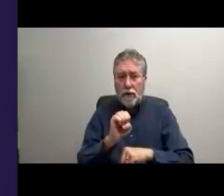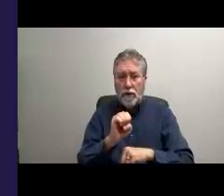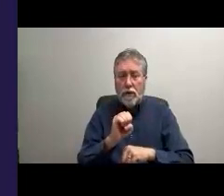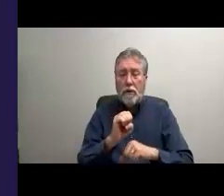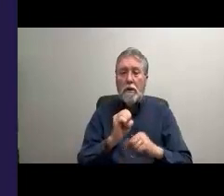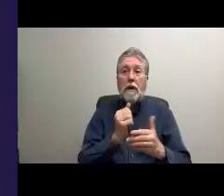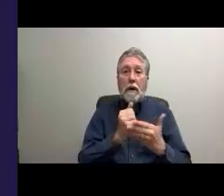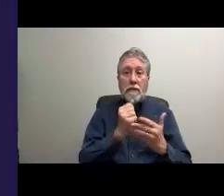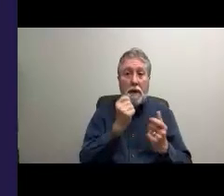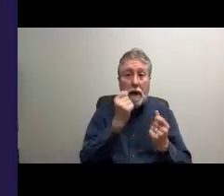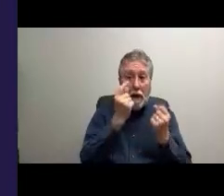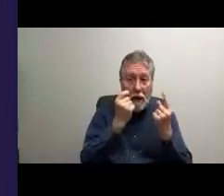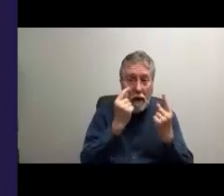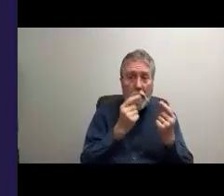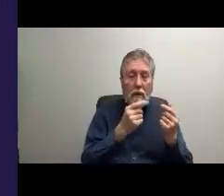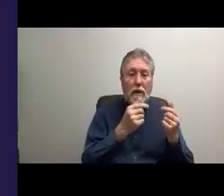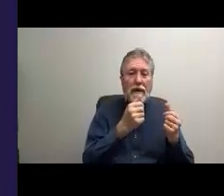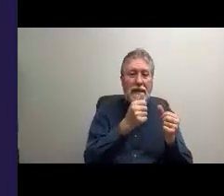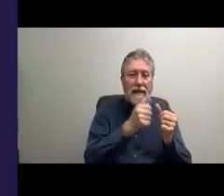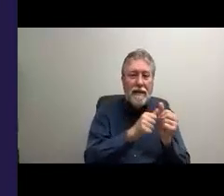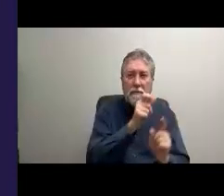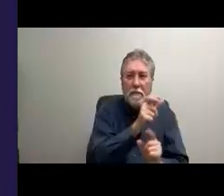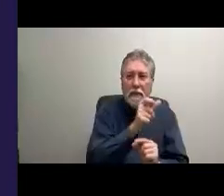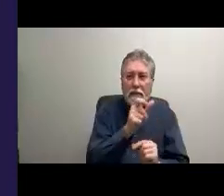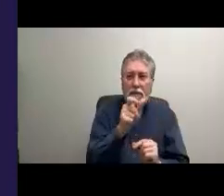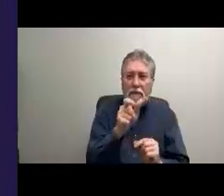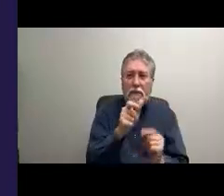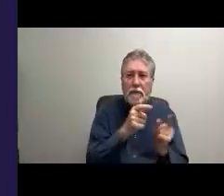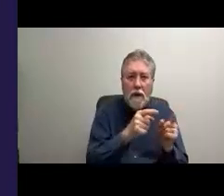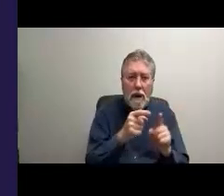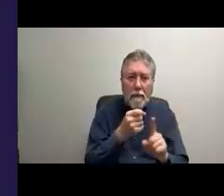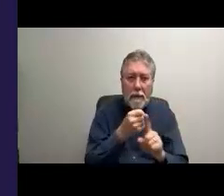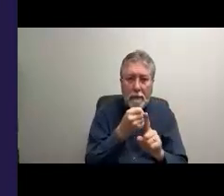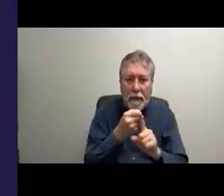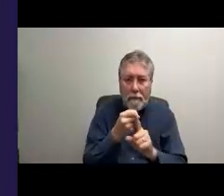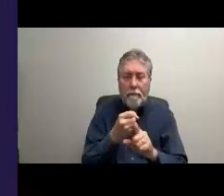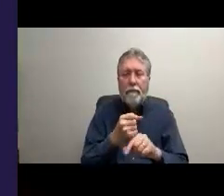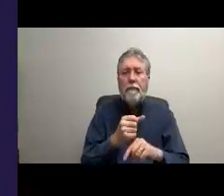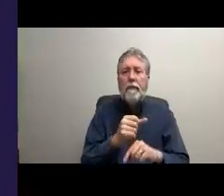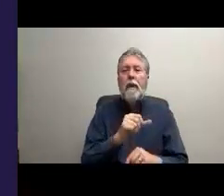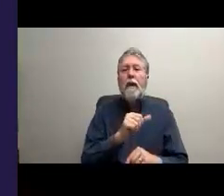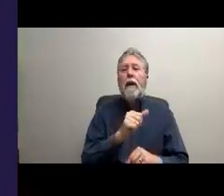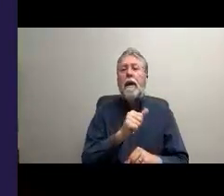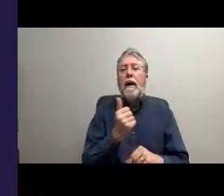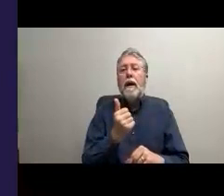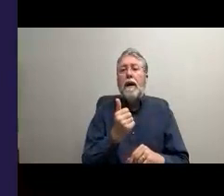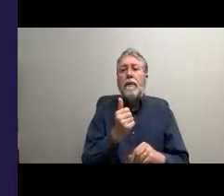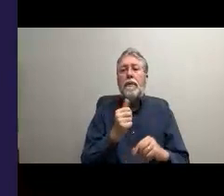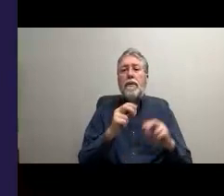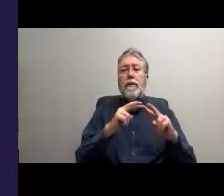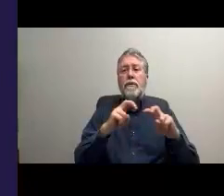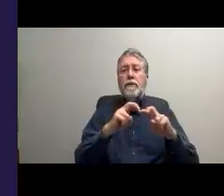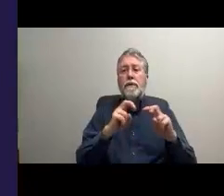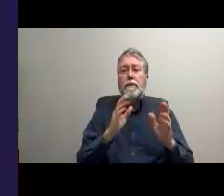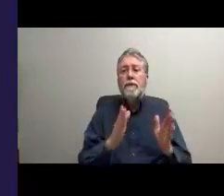píxel individual y también alguna información adicional como investigadores. No tenemos el deslizamiento de tierra, información del Servicio Geológico